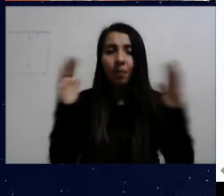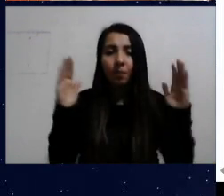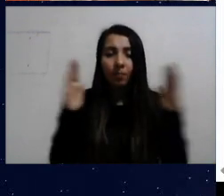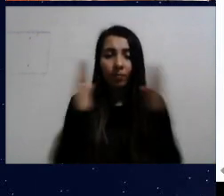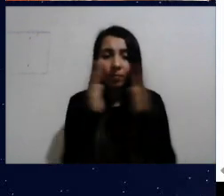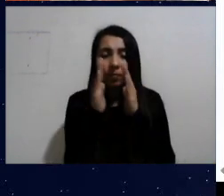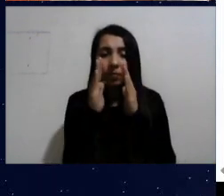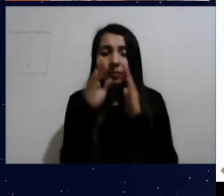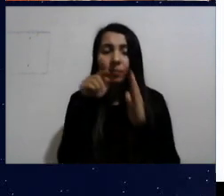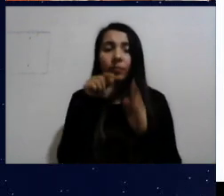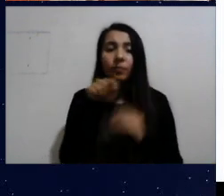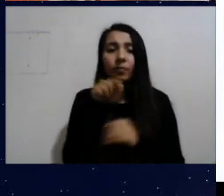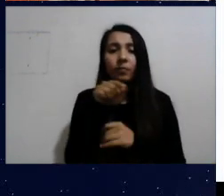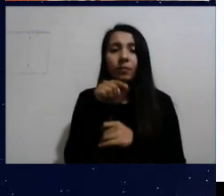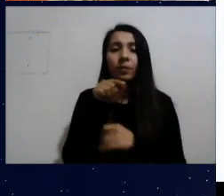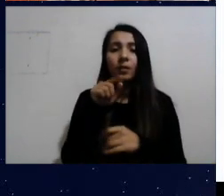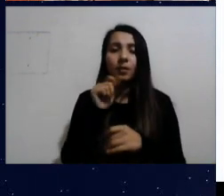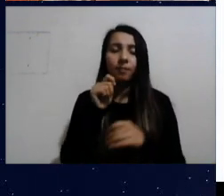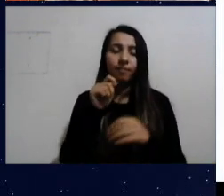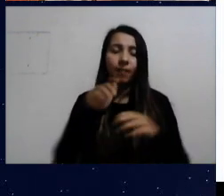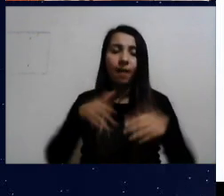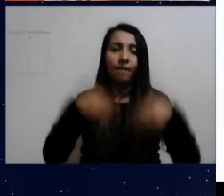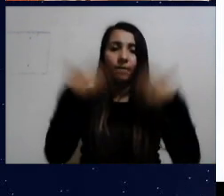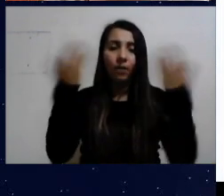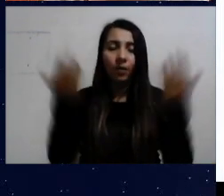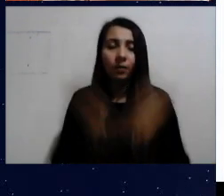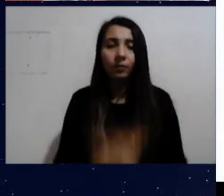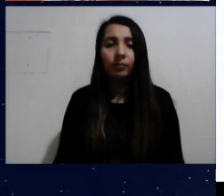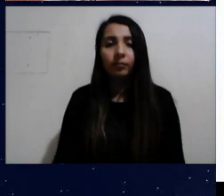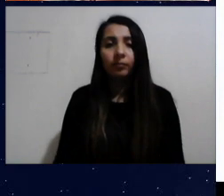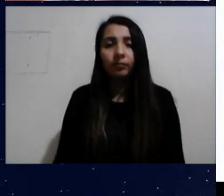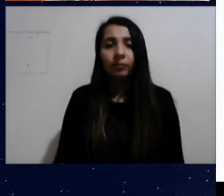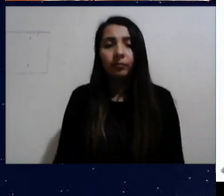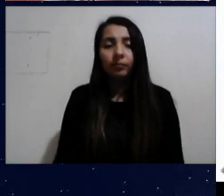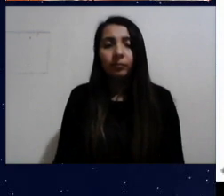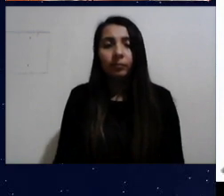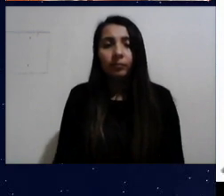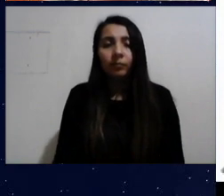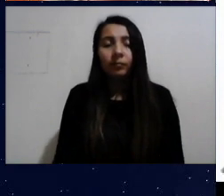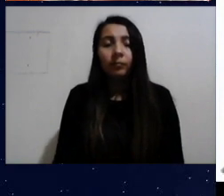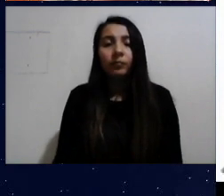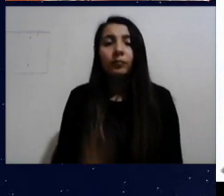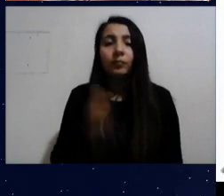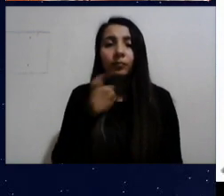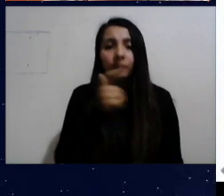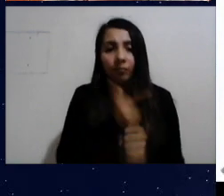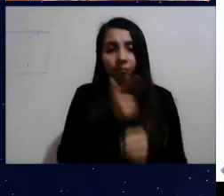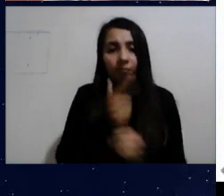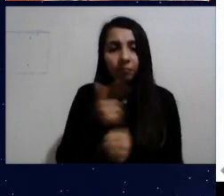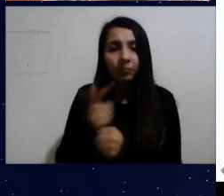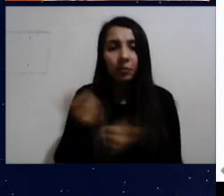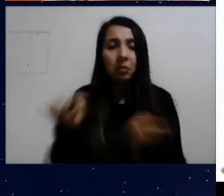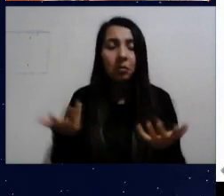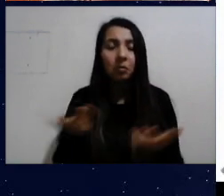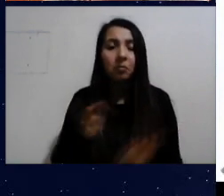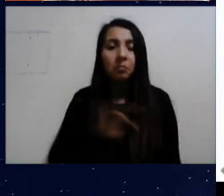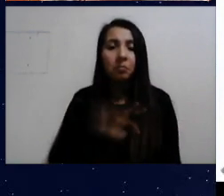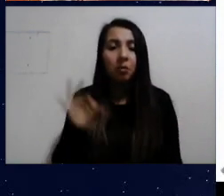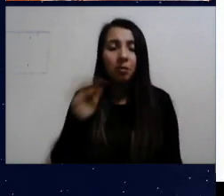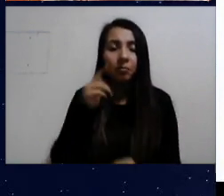la superficie. Y pues bueno, por lo que hemos encontrado es que efectivamente, bueno, pues se podría detectar con